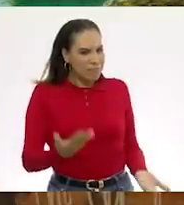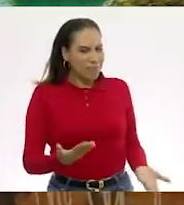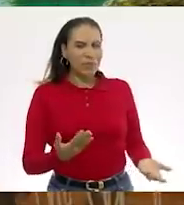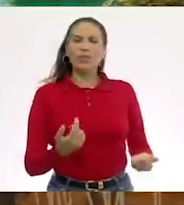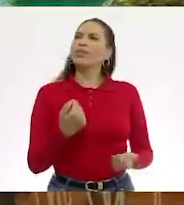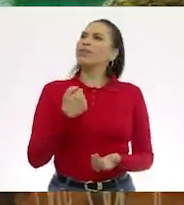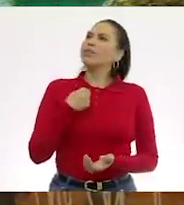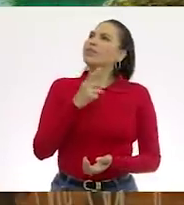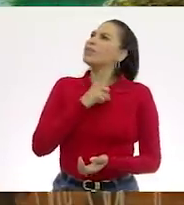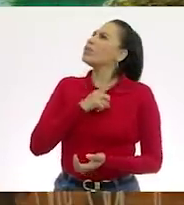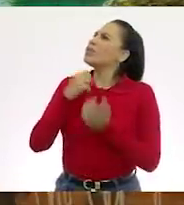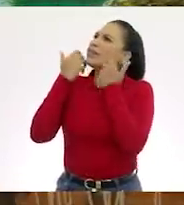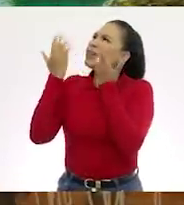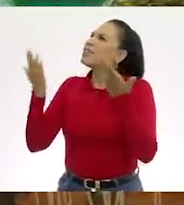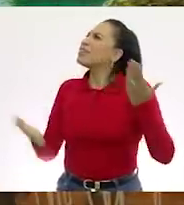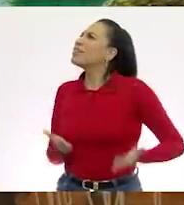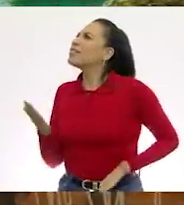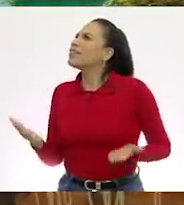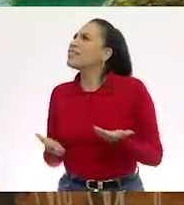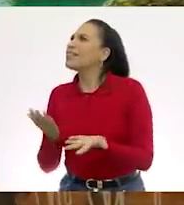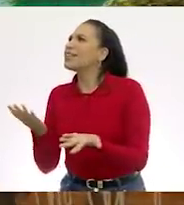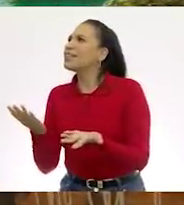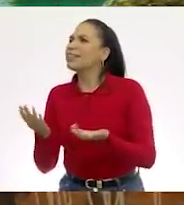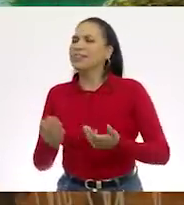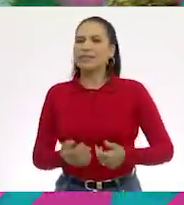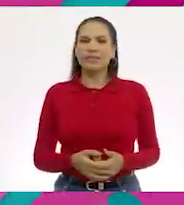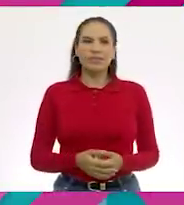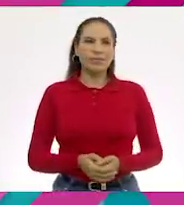Yo solo quería bailar.